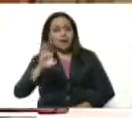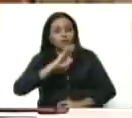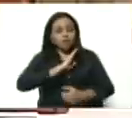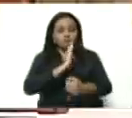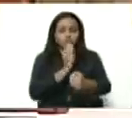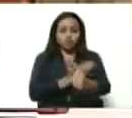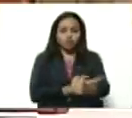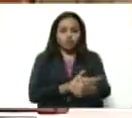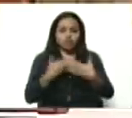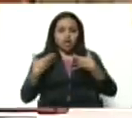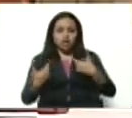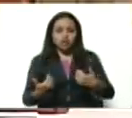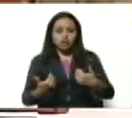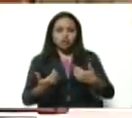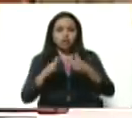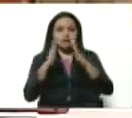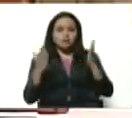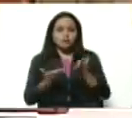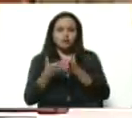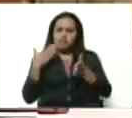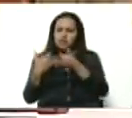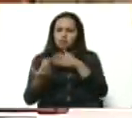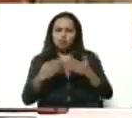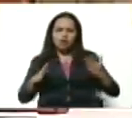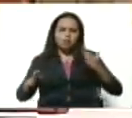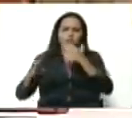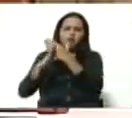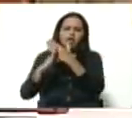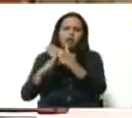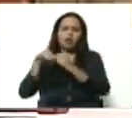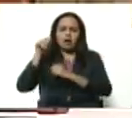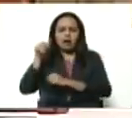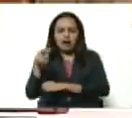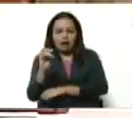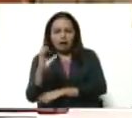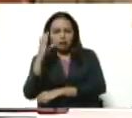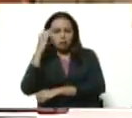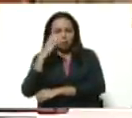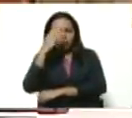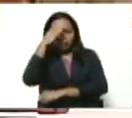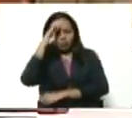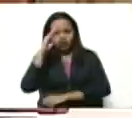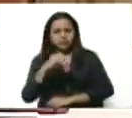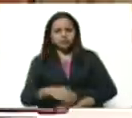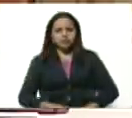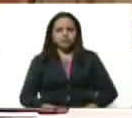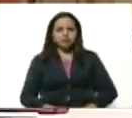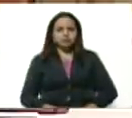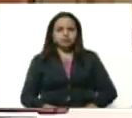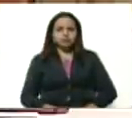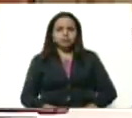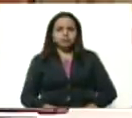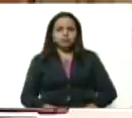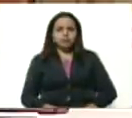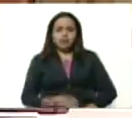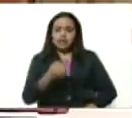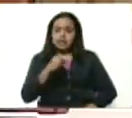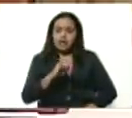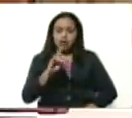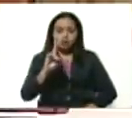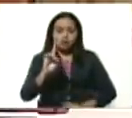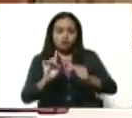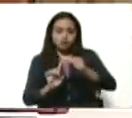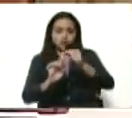pesar del bloqueo criminal que hay contra nuestra hermana cuba y ha sido bueno uno de los